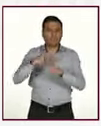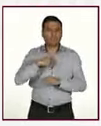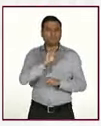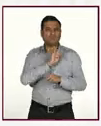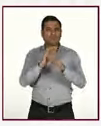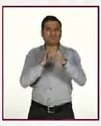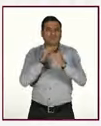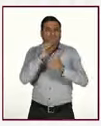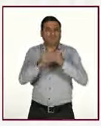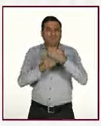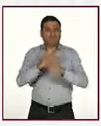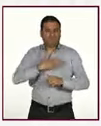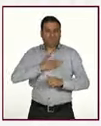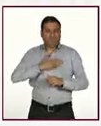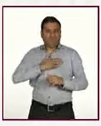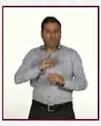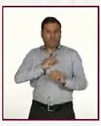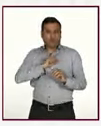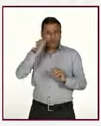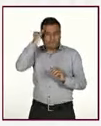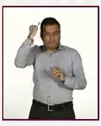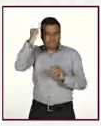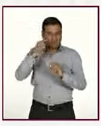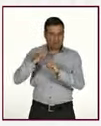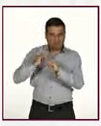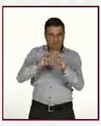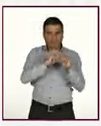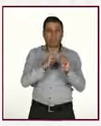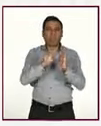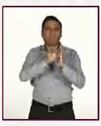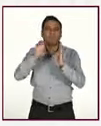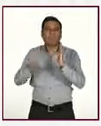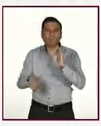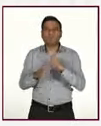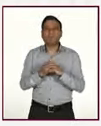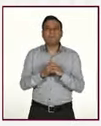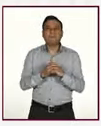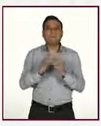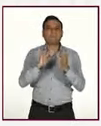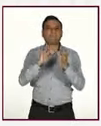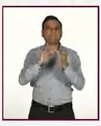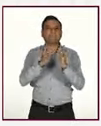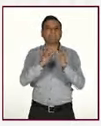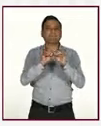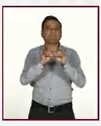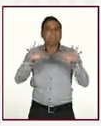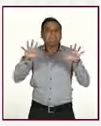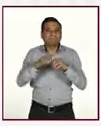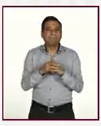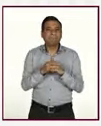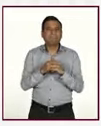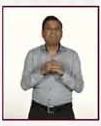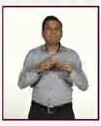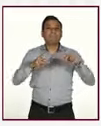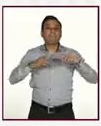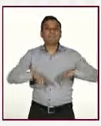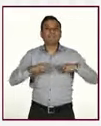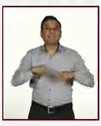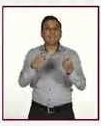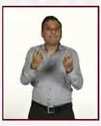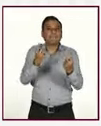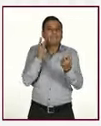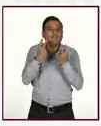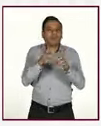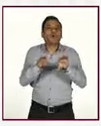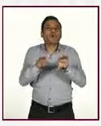agencia individual. Sí. Un ejemplo como actual es la navegación en las redes sociales. Tú cómo te quieres ver ante el público, cómo quieres que